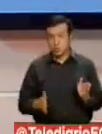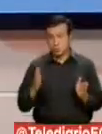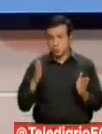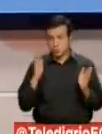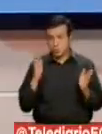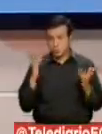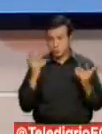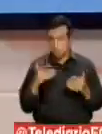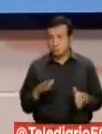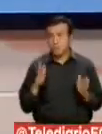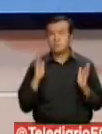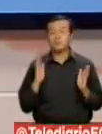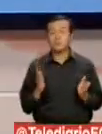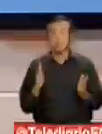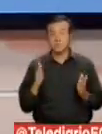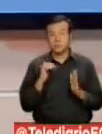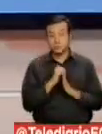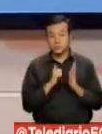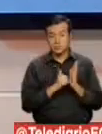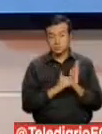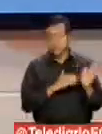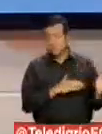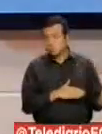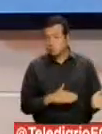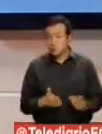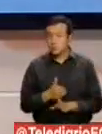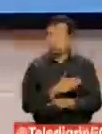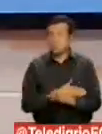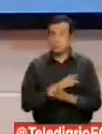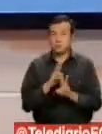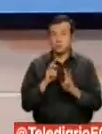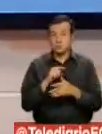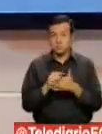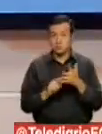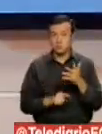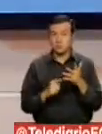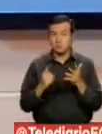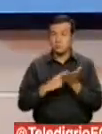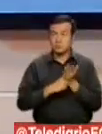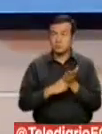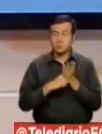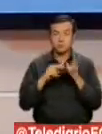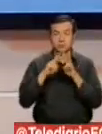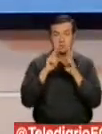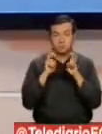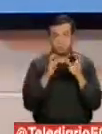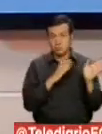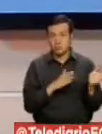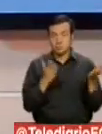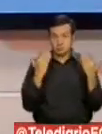ordinario de la agenda legislativa, previos a entrar a una vacancia, a discutir este tema?